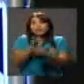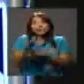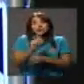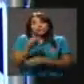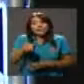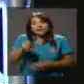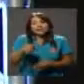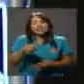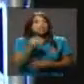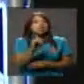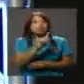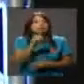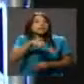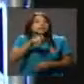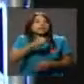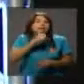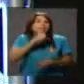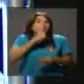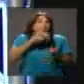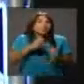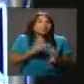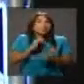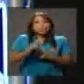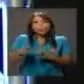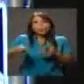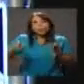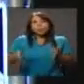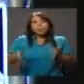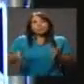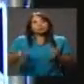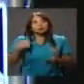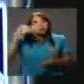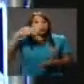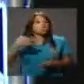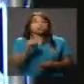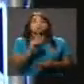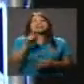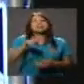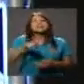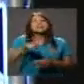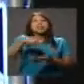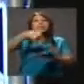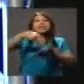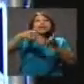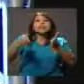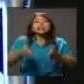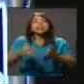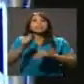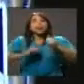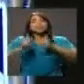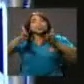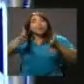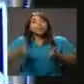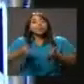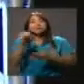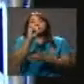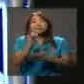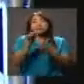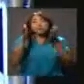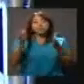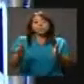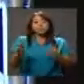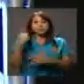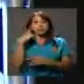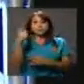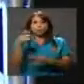ni periodistas, me imagino que menos se van a necesitar bailarines, actores, pintores, no, porque estas